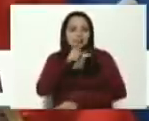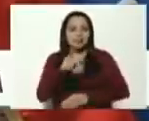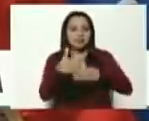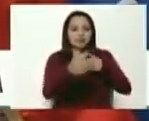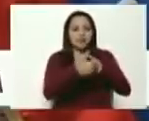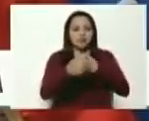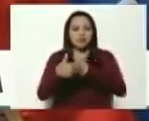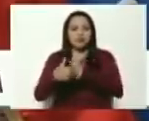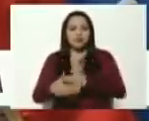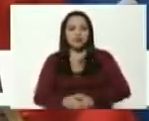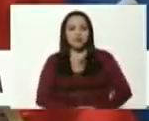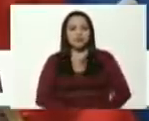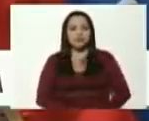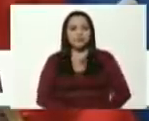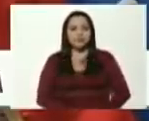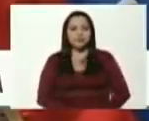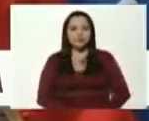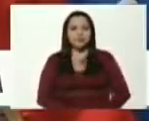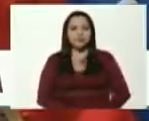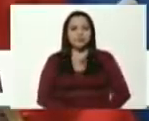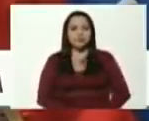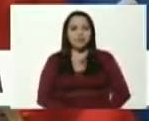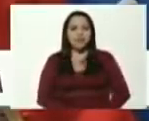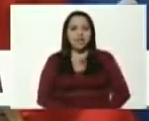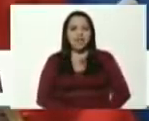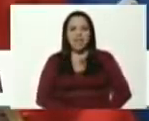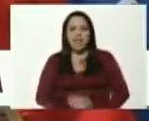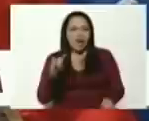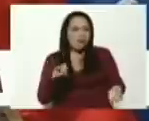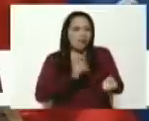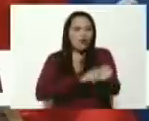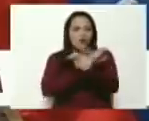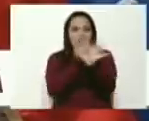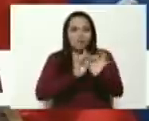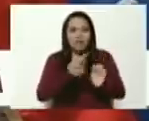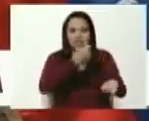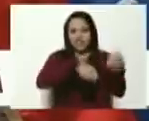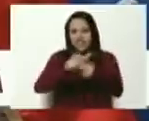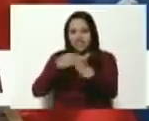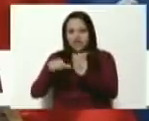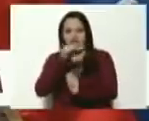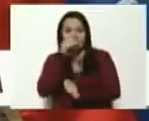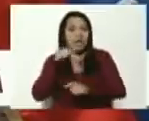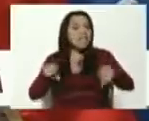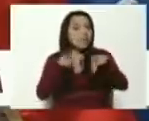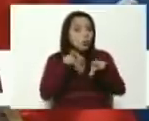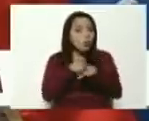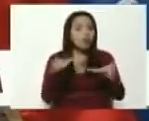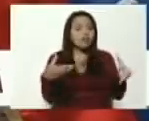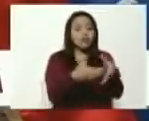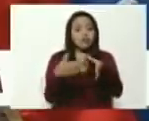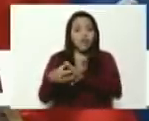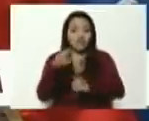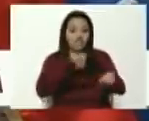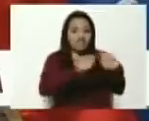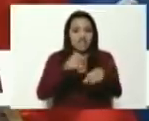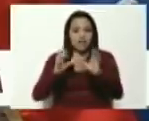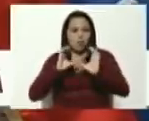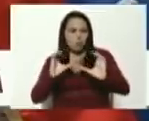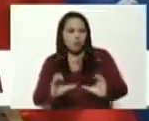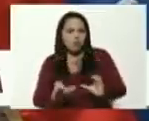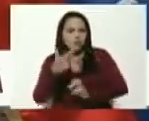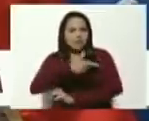ya lo dije anteriormente, al peor estilo de los traficantes de droga, de las mafias criminales. Por este